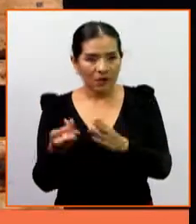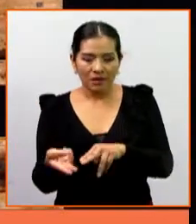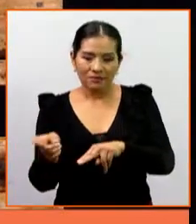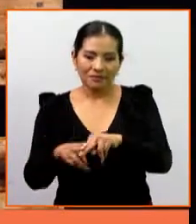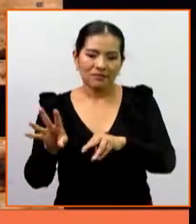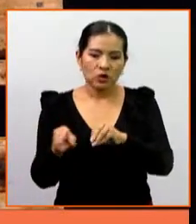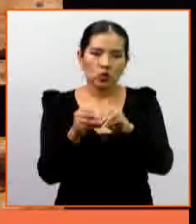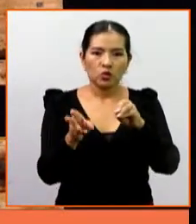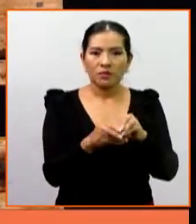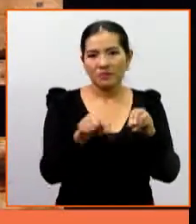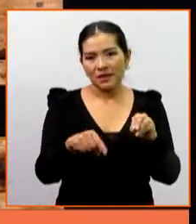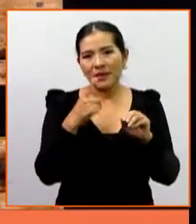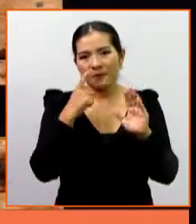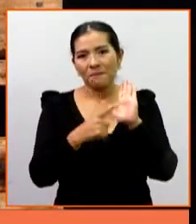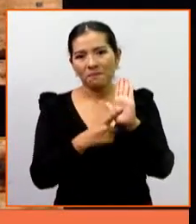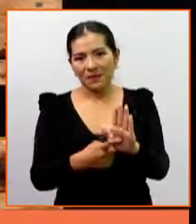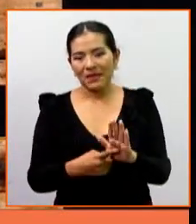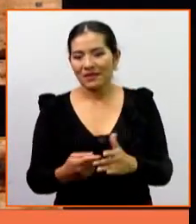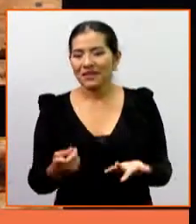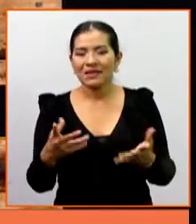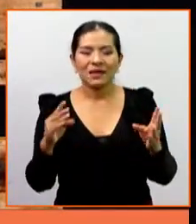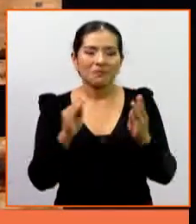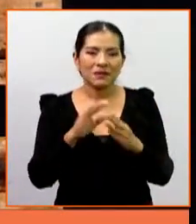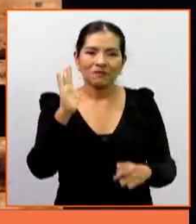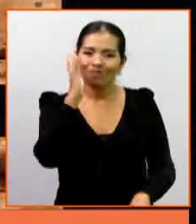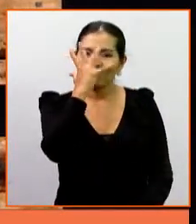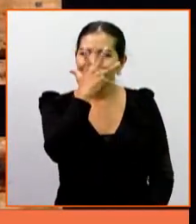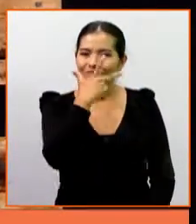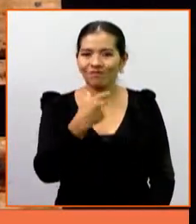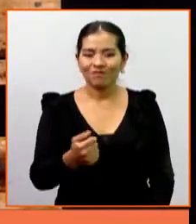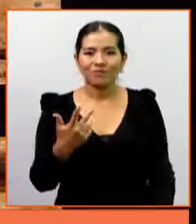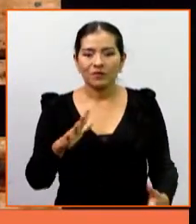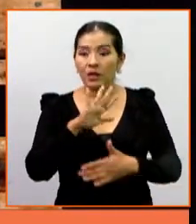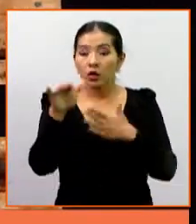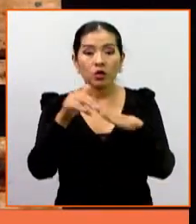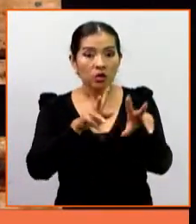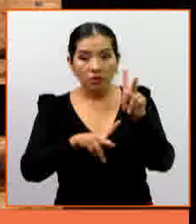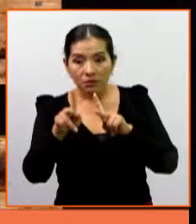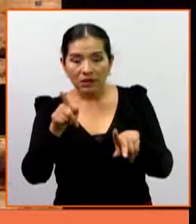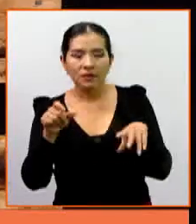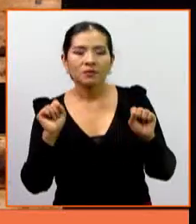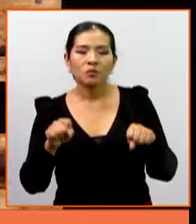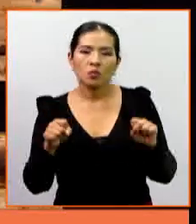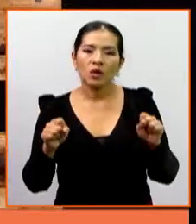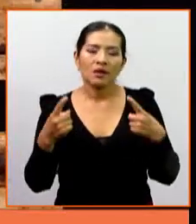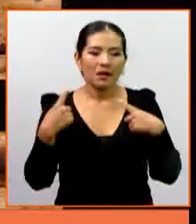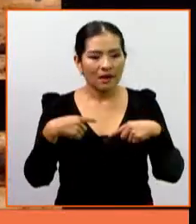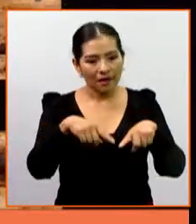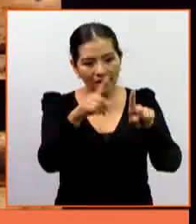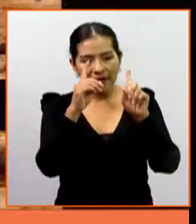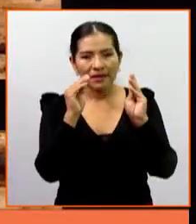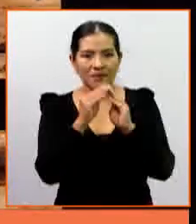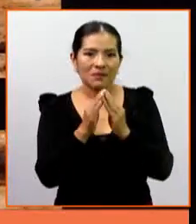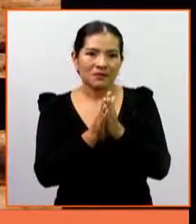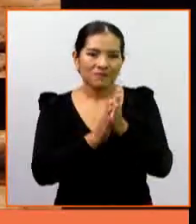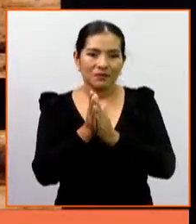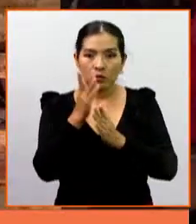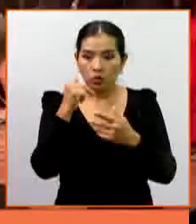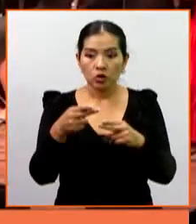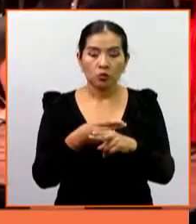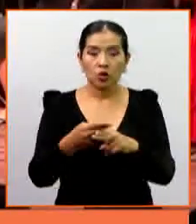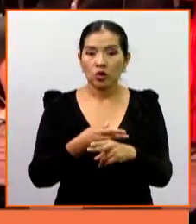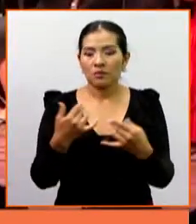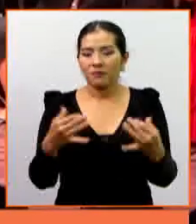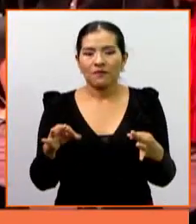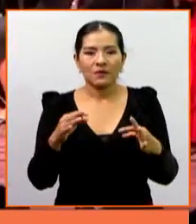a esta presentación. Va a ser realmente un espectáculo muy bonito que yo le aconsejo a toda la gente que pueda darse cita, porque ya no más se viene el